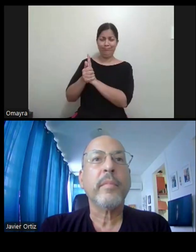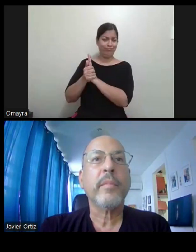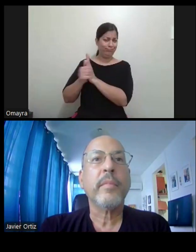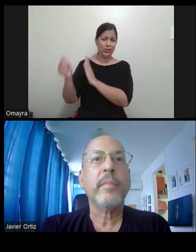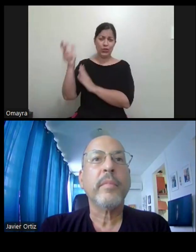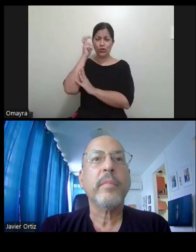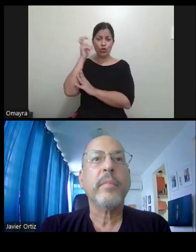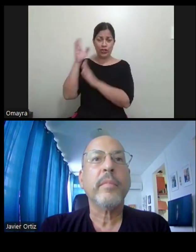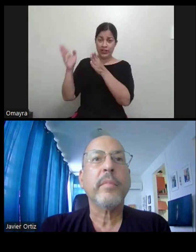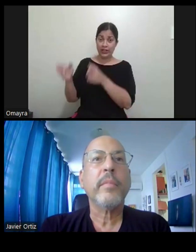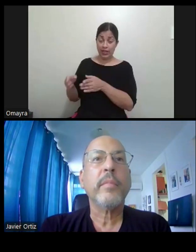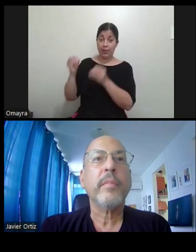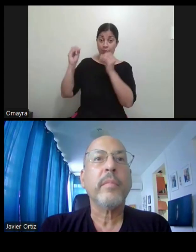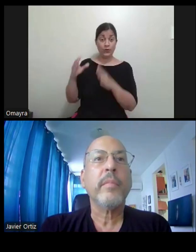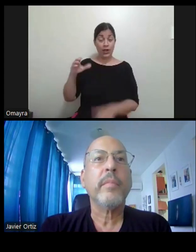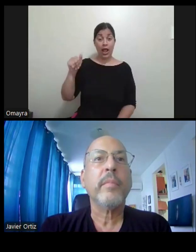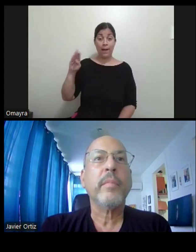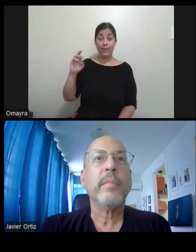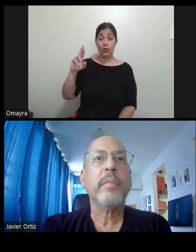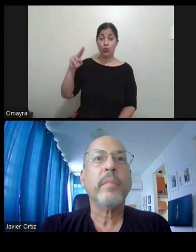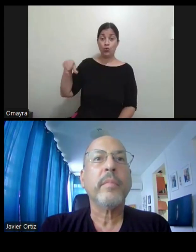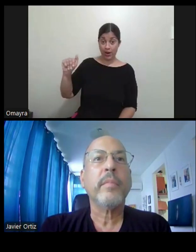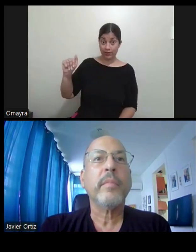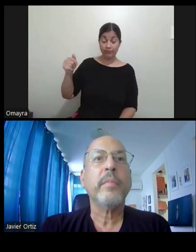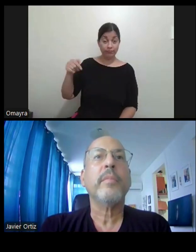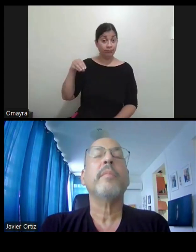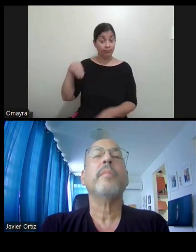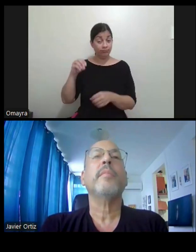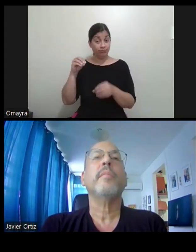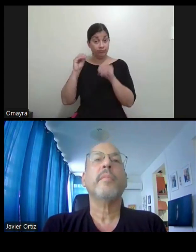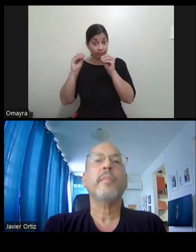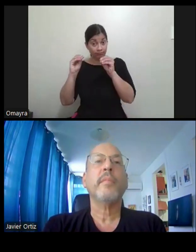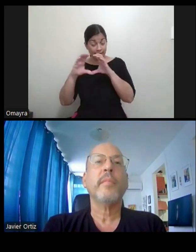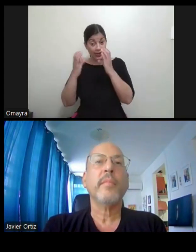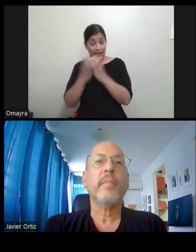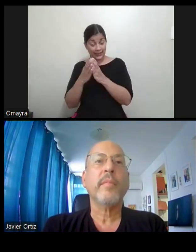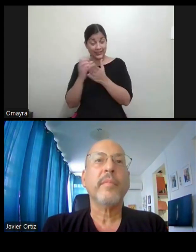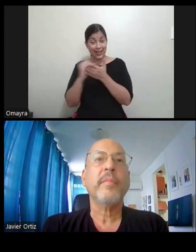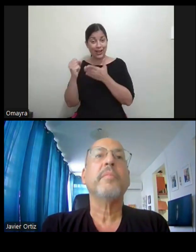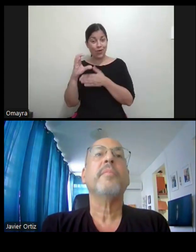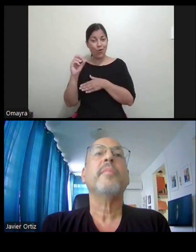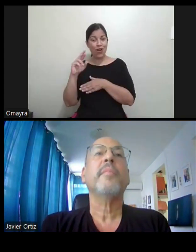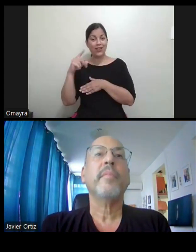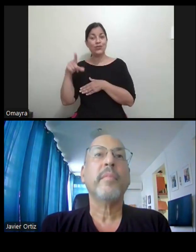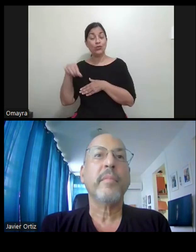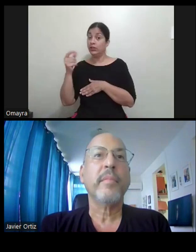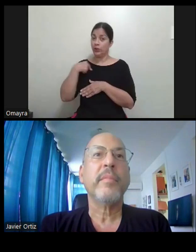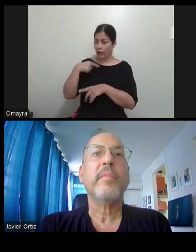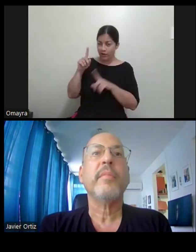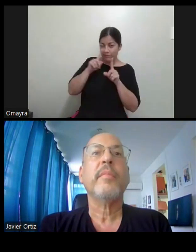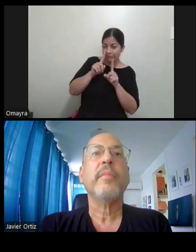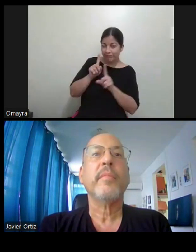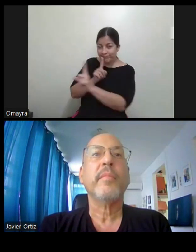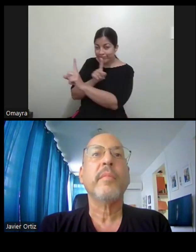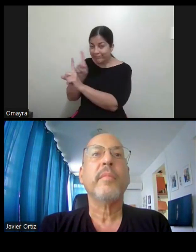el profesor Abruña, que estaba dando clases en Sagrado Corazón. Y yo fui detrás de él a Sagrado Corazón. Pero ya era muy tarde